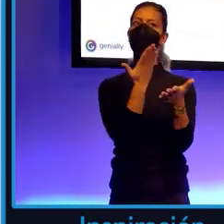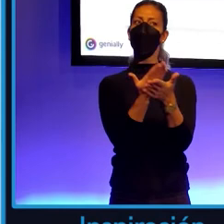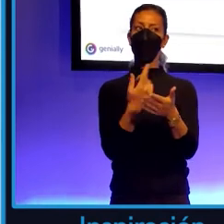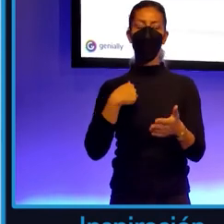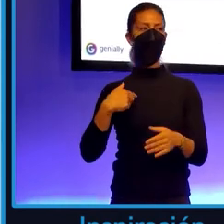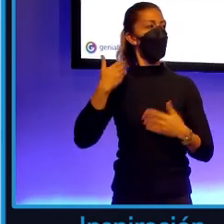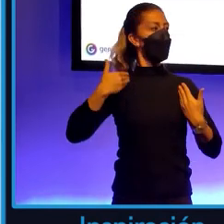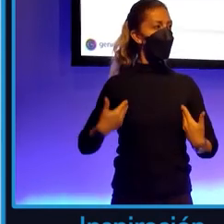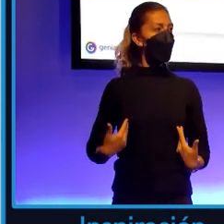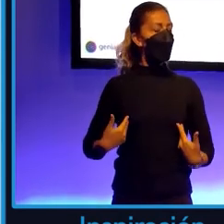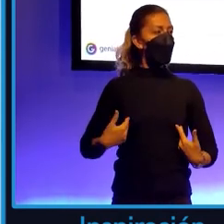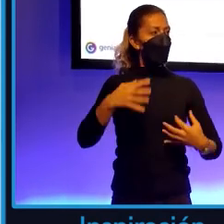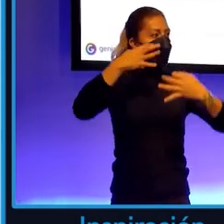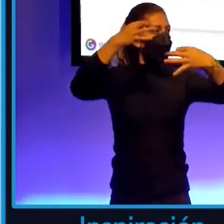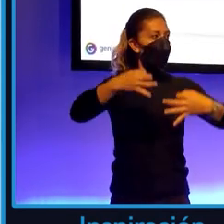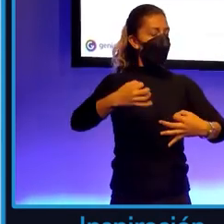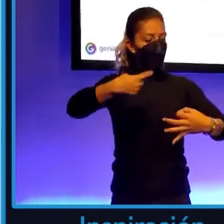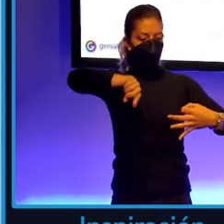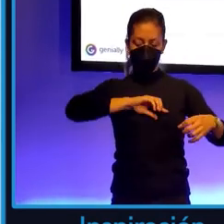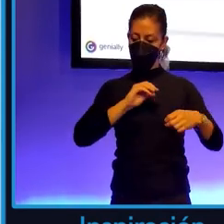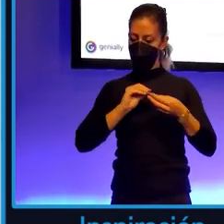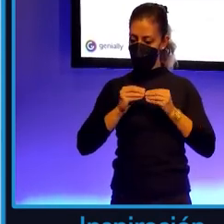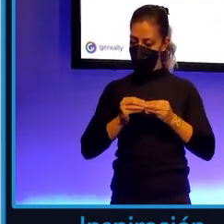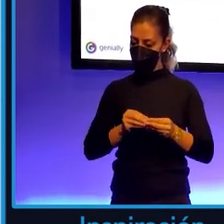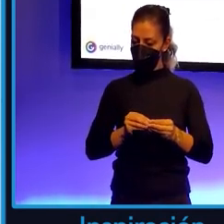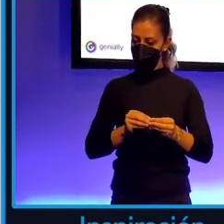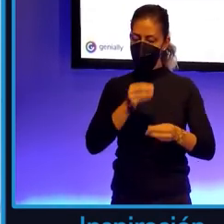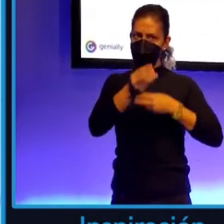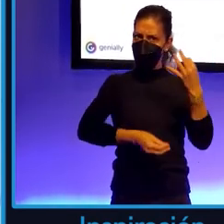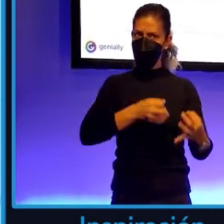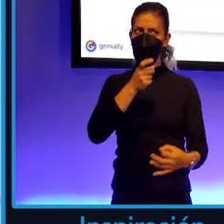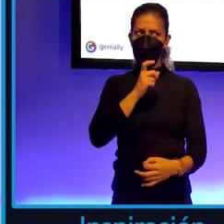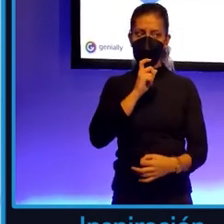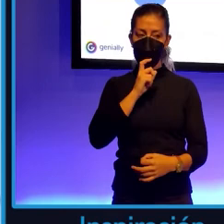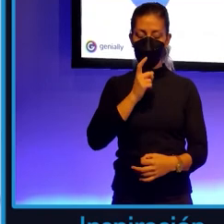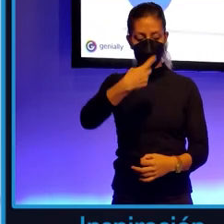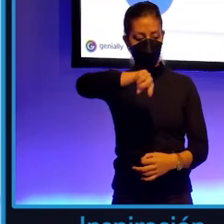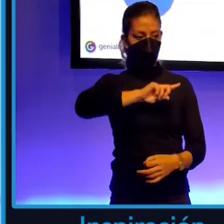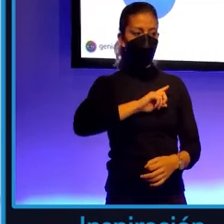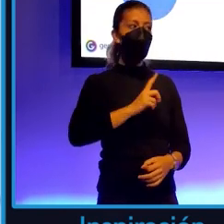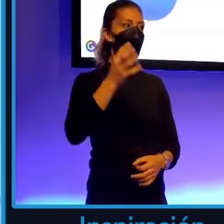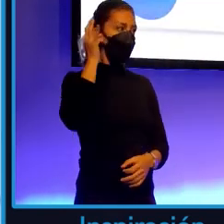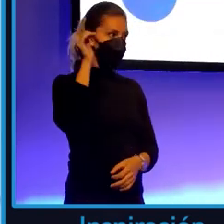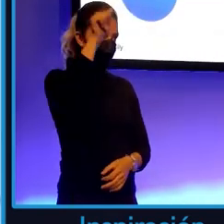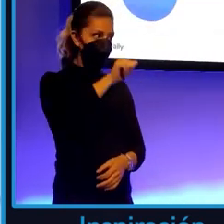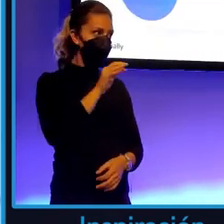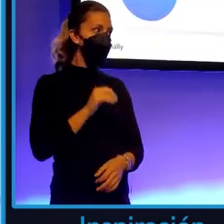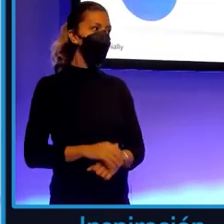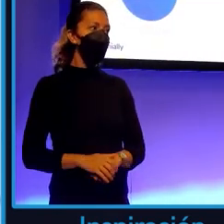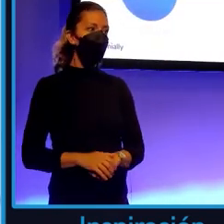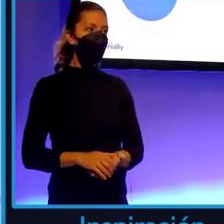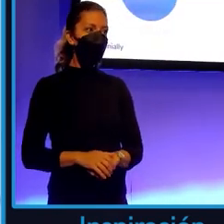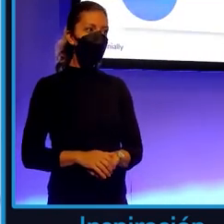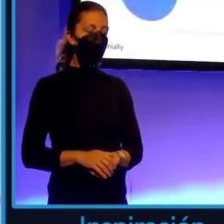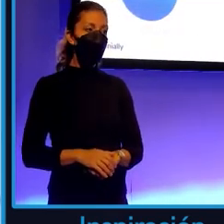y confiadas en que lo que hacemos lo hacemos valga la redundancia pensando en nosotros y nosotras creo que no nos queda así